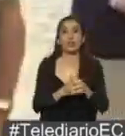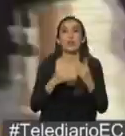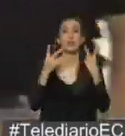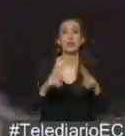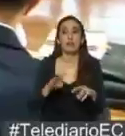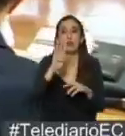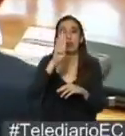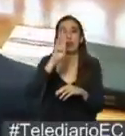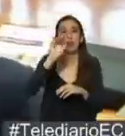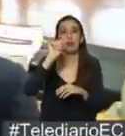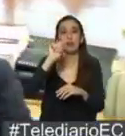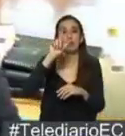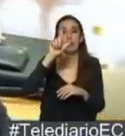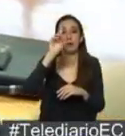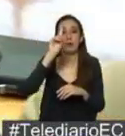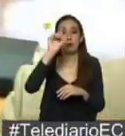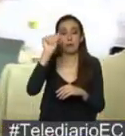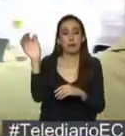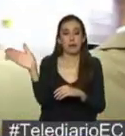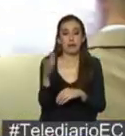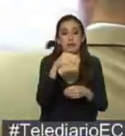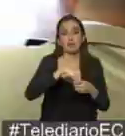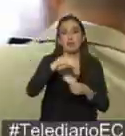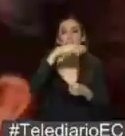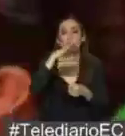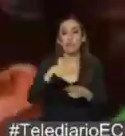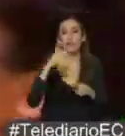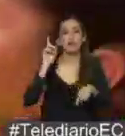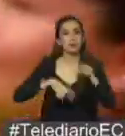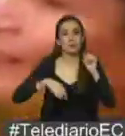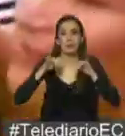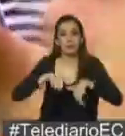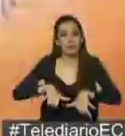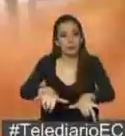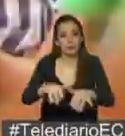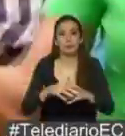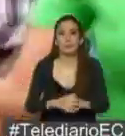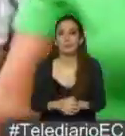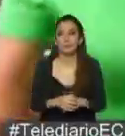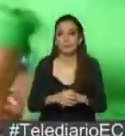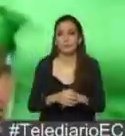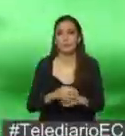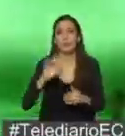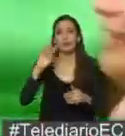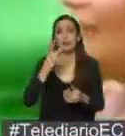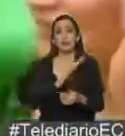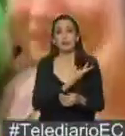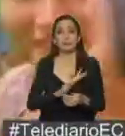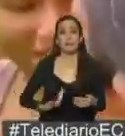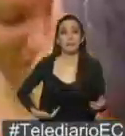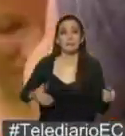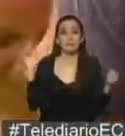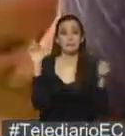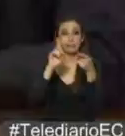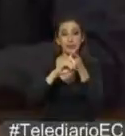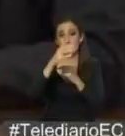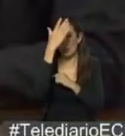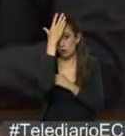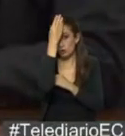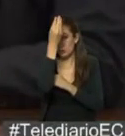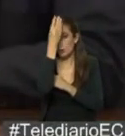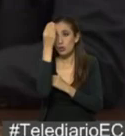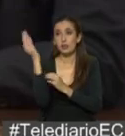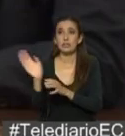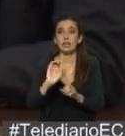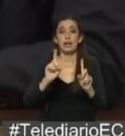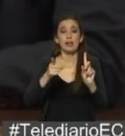se suspendió puesto que Correa se encuentra fuera del país. Para el ex vicepresidente Jorge Glass, esta es su segunda sentencia. La